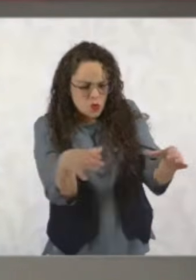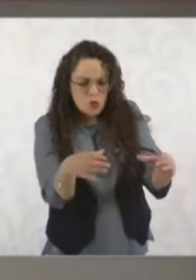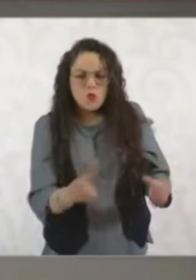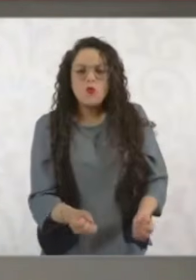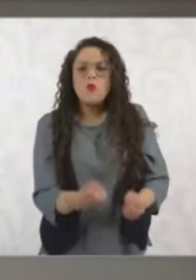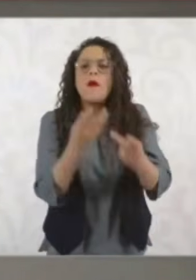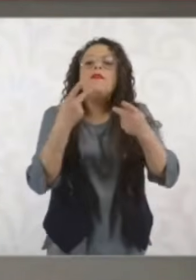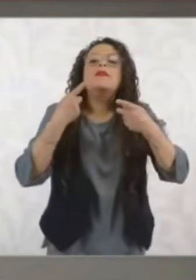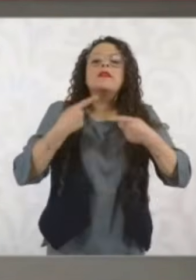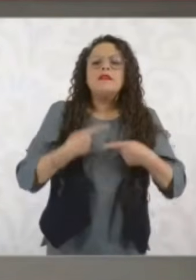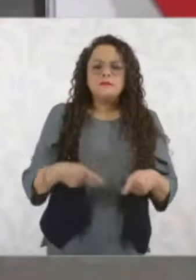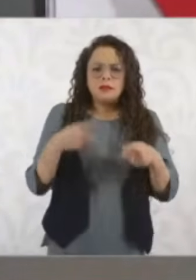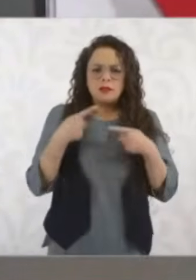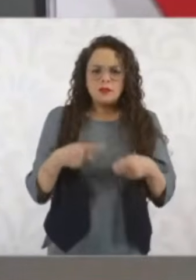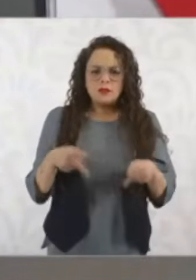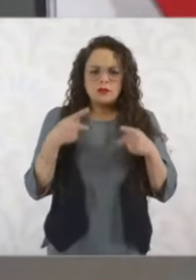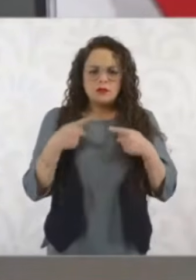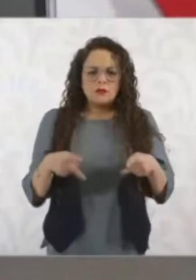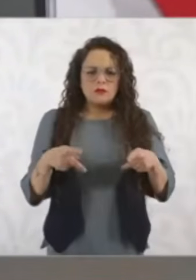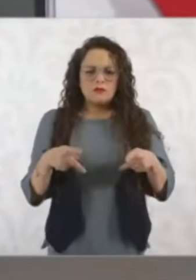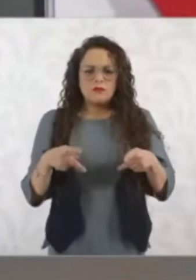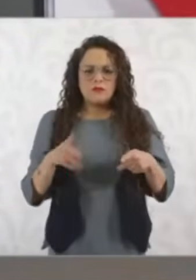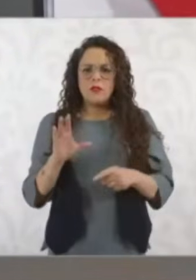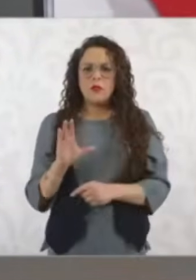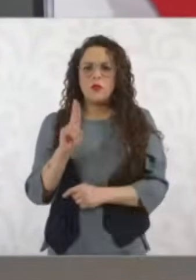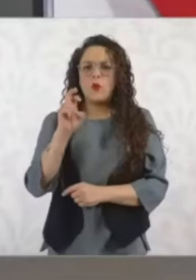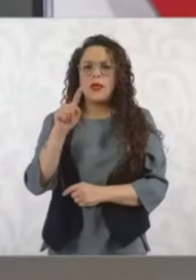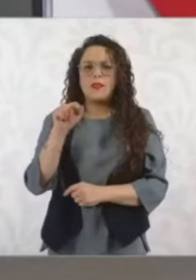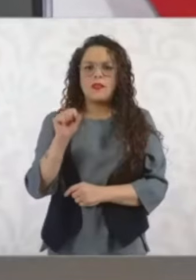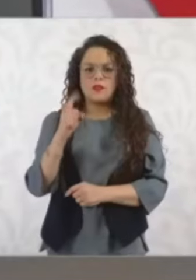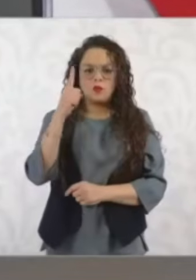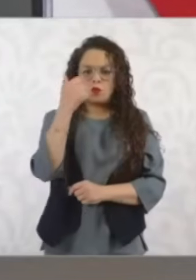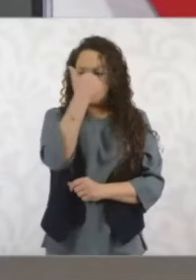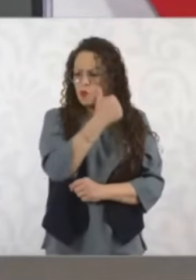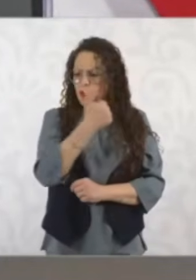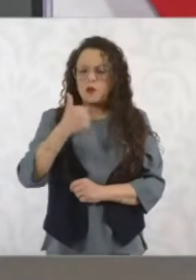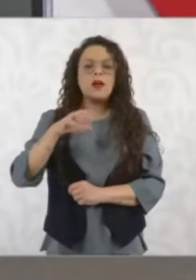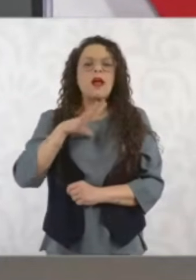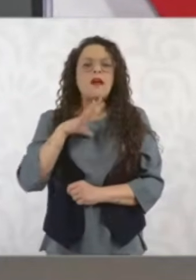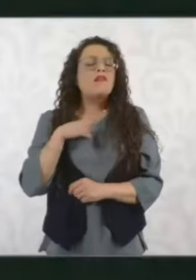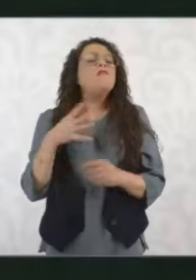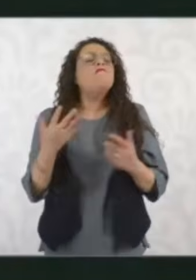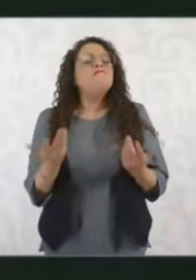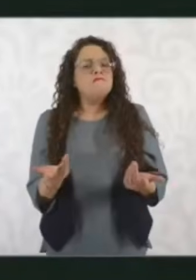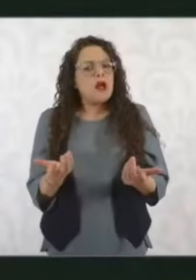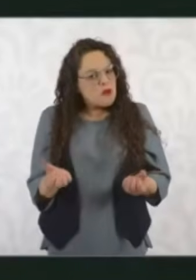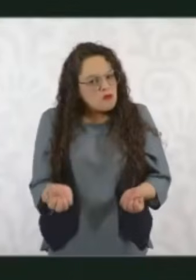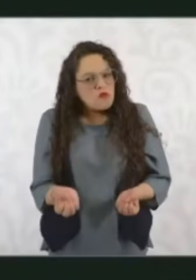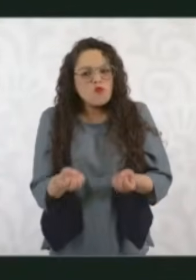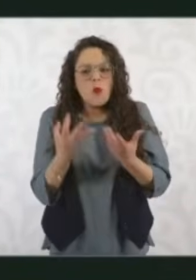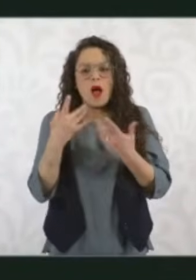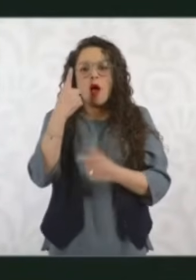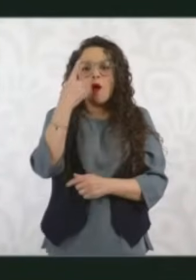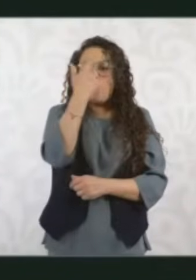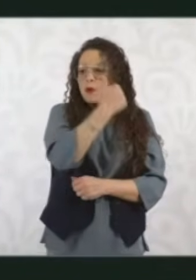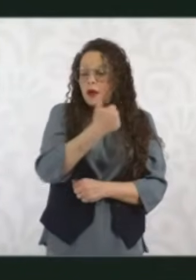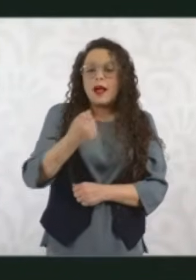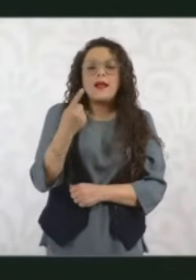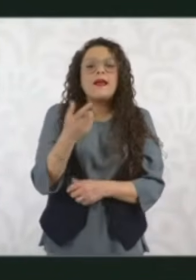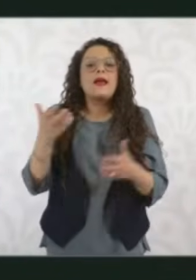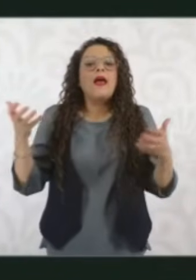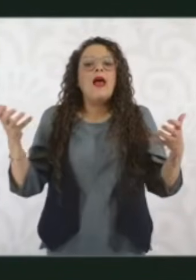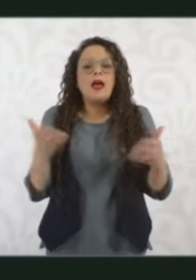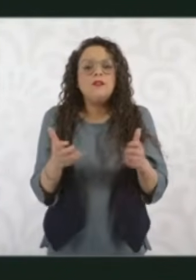estamos hablando, cuántas cuentas hay en cada capa y qué hace cada una con